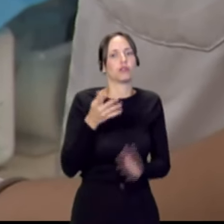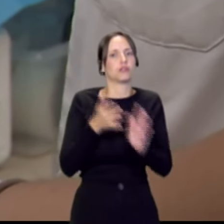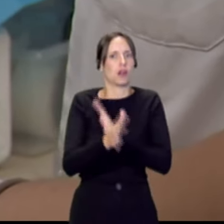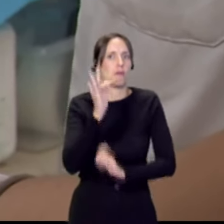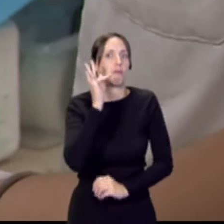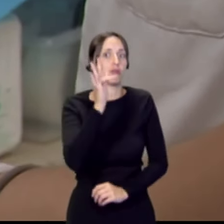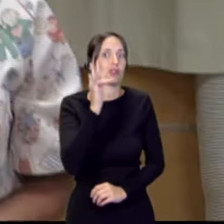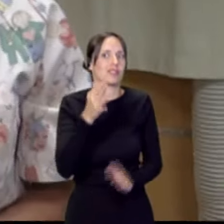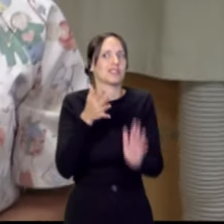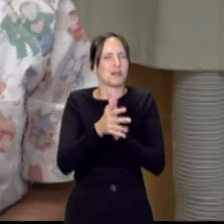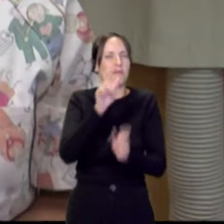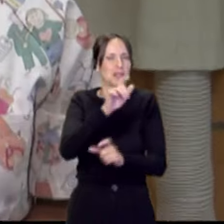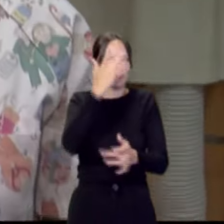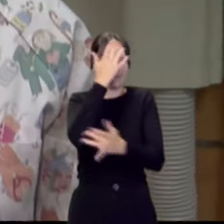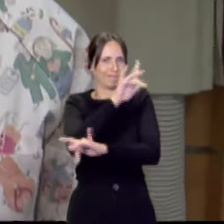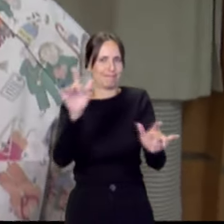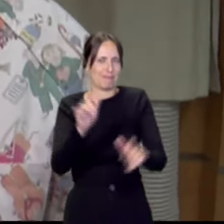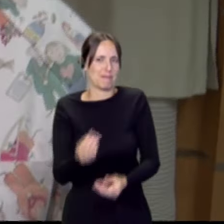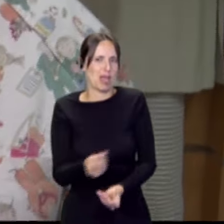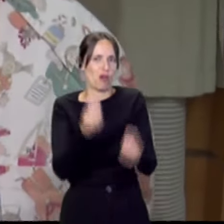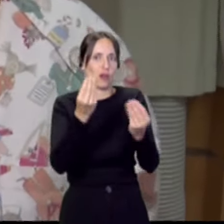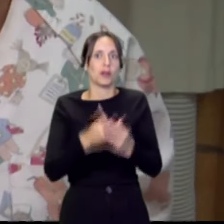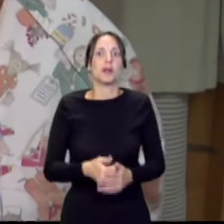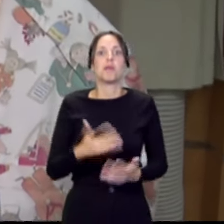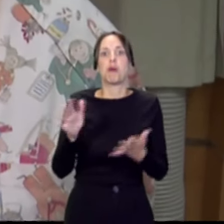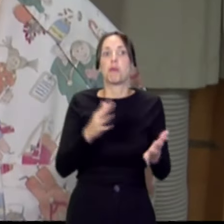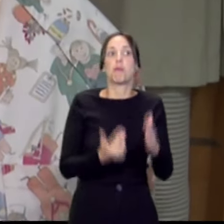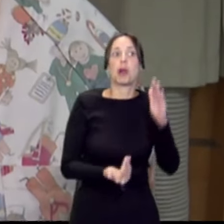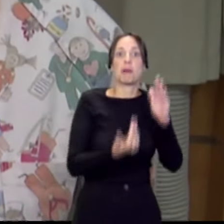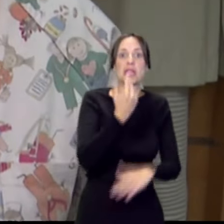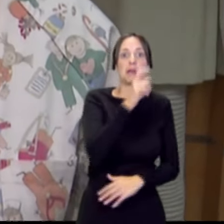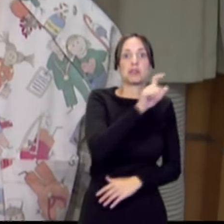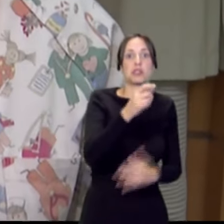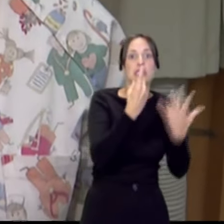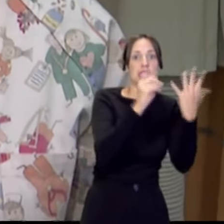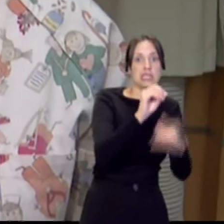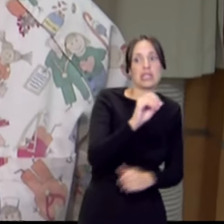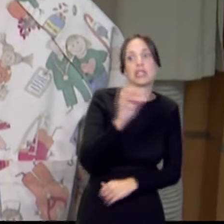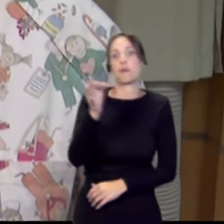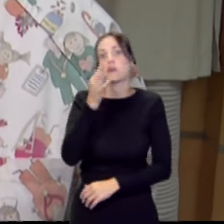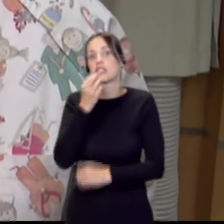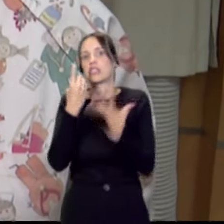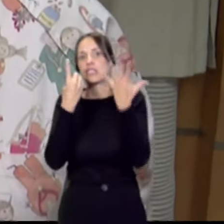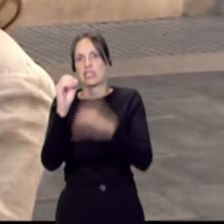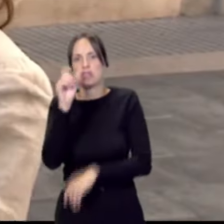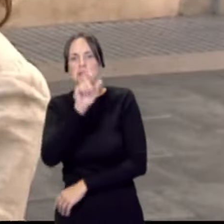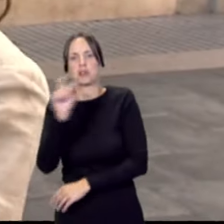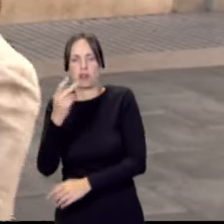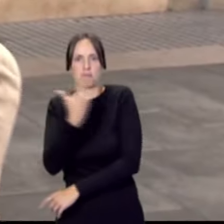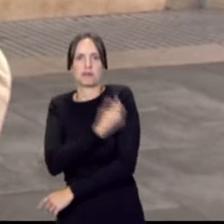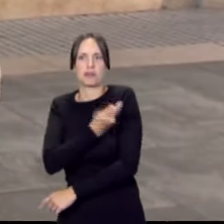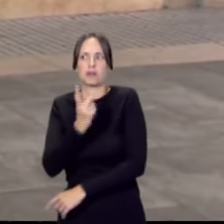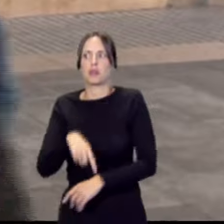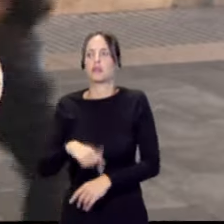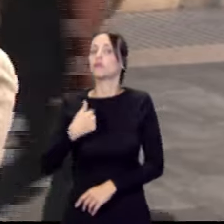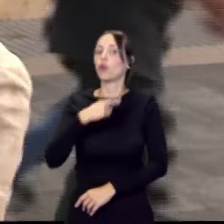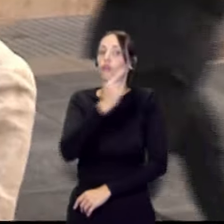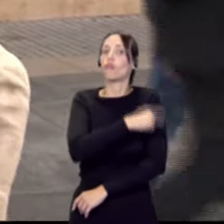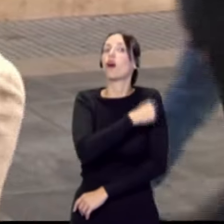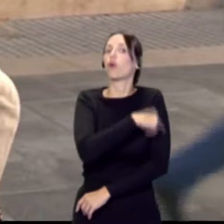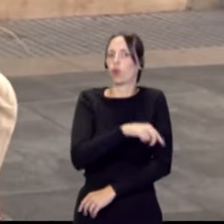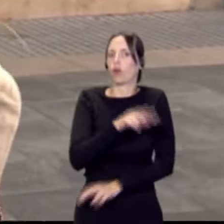de la ciudadanía. 60 más aproximadamente por la mañana y 60 por la tarde, unas 120 a 200 personas diarias. Estoy vacunada del